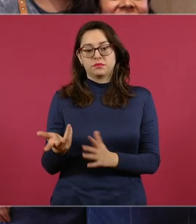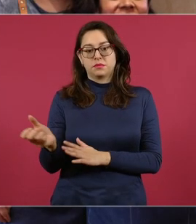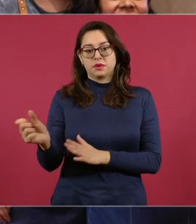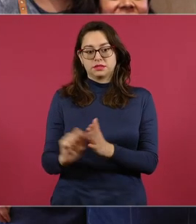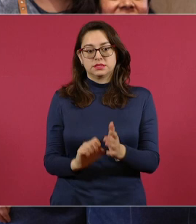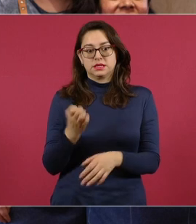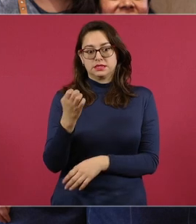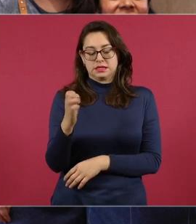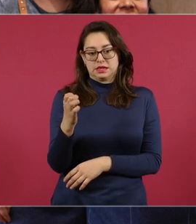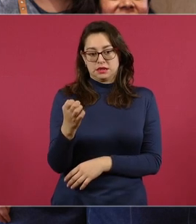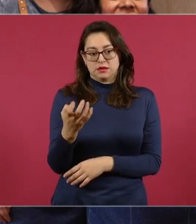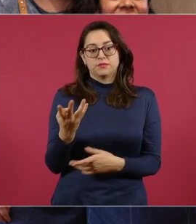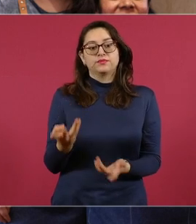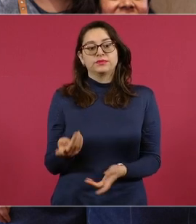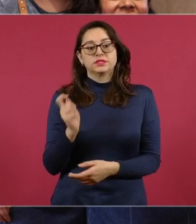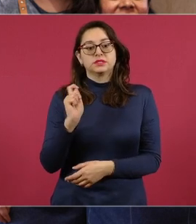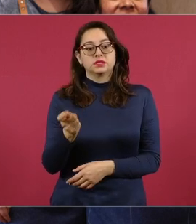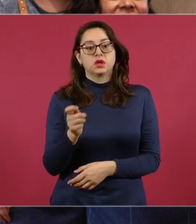de